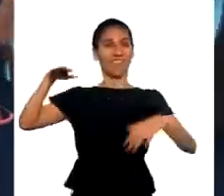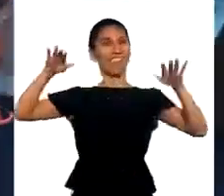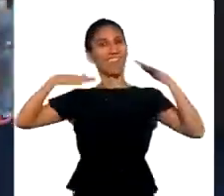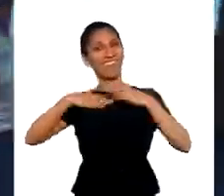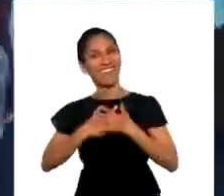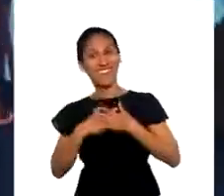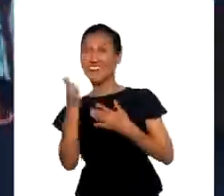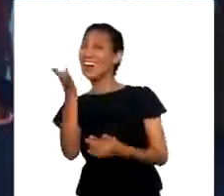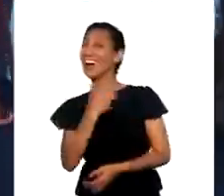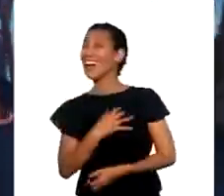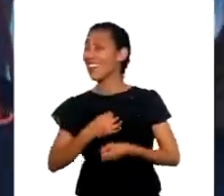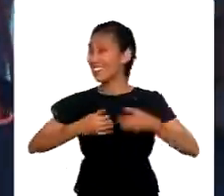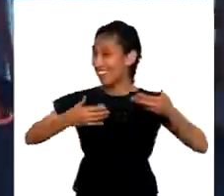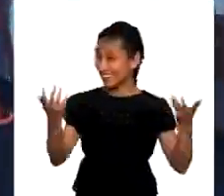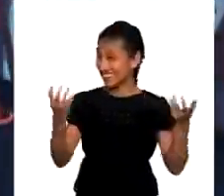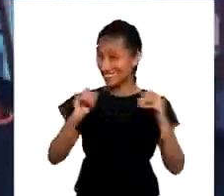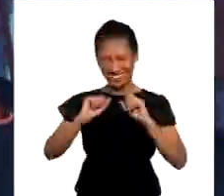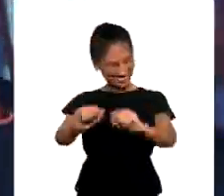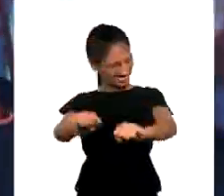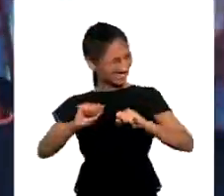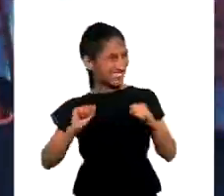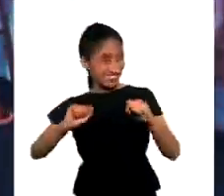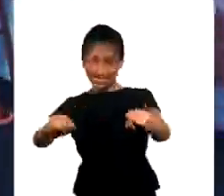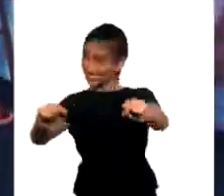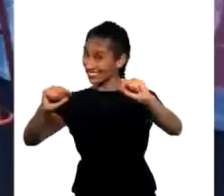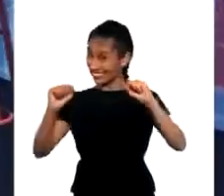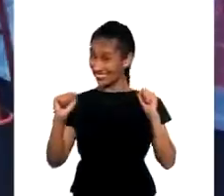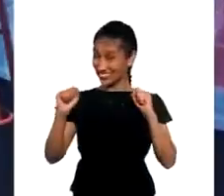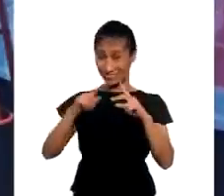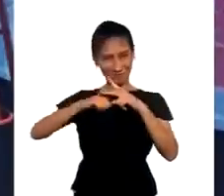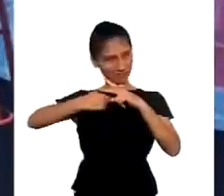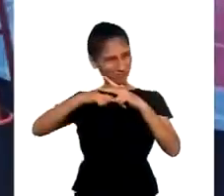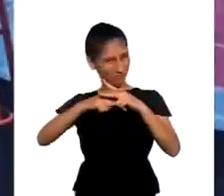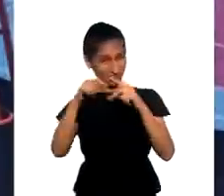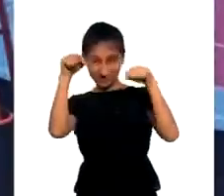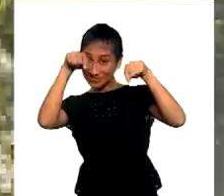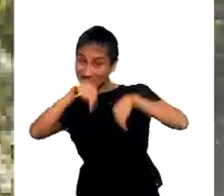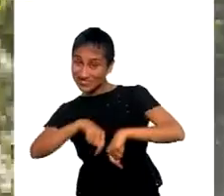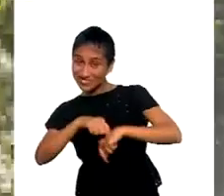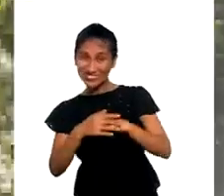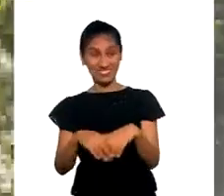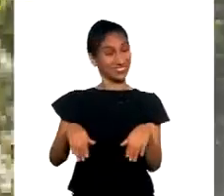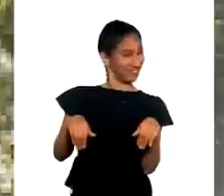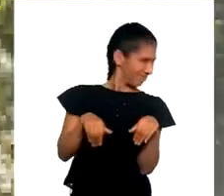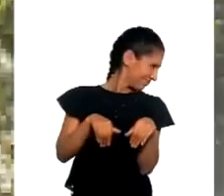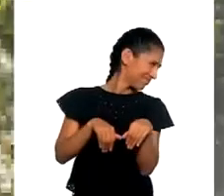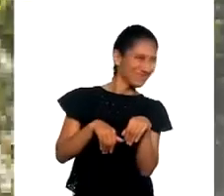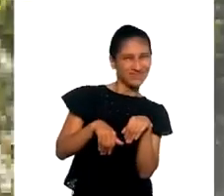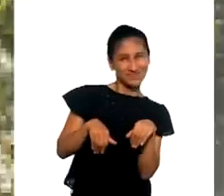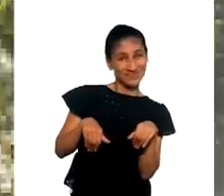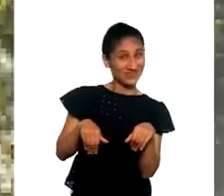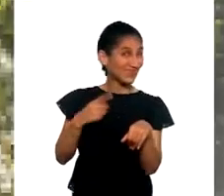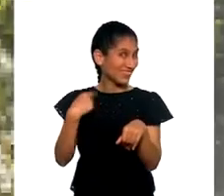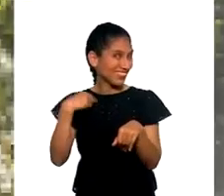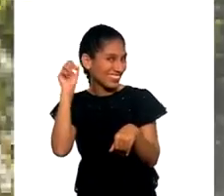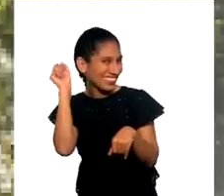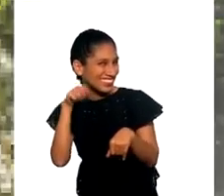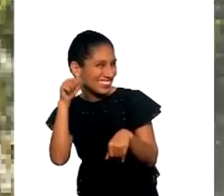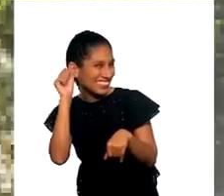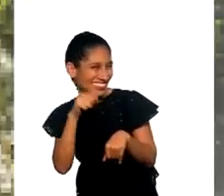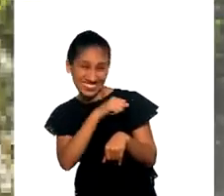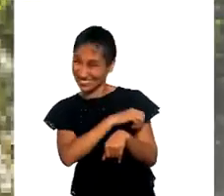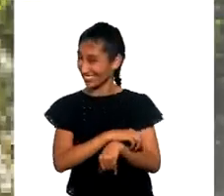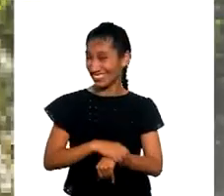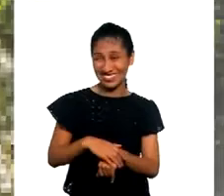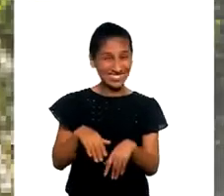y cómo se sienten llenas y llenos de energía para comenzar el día yo sí mi